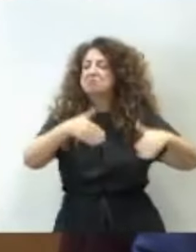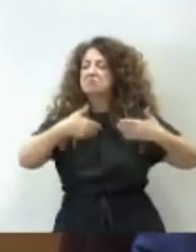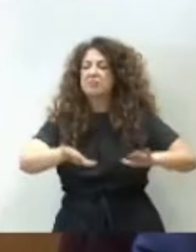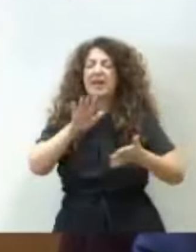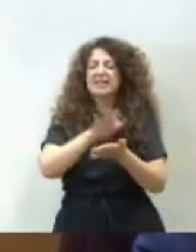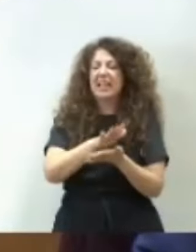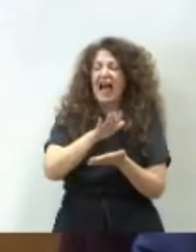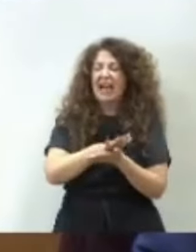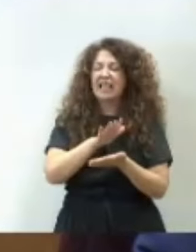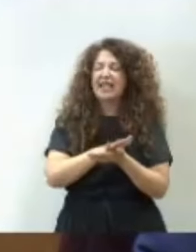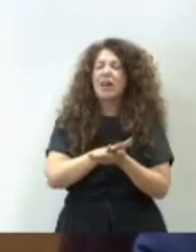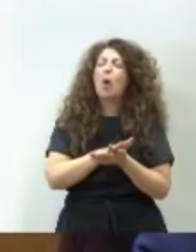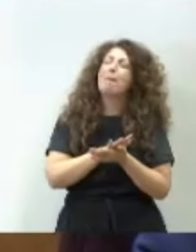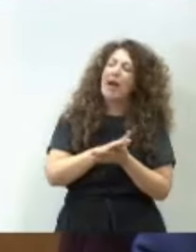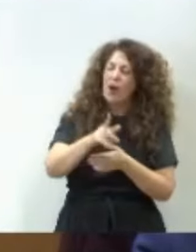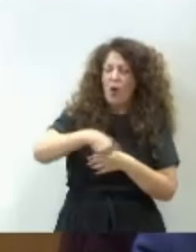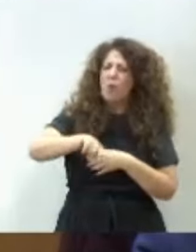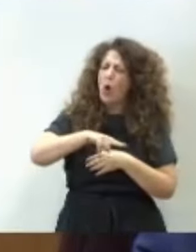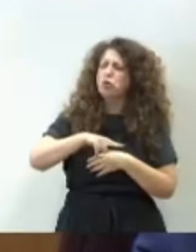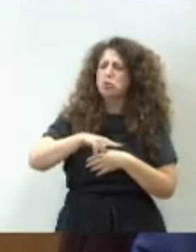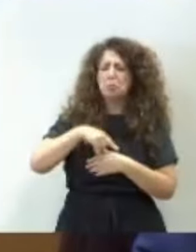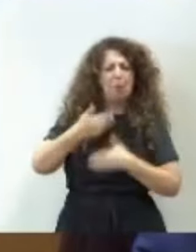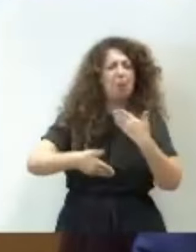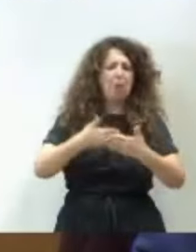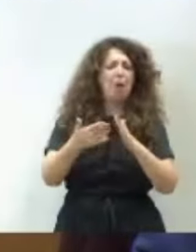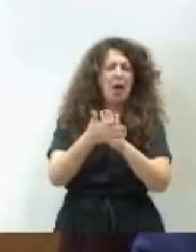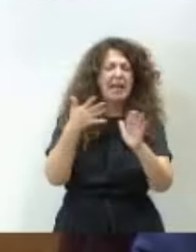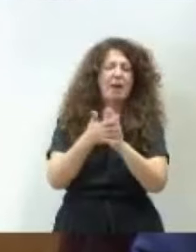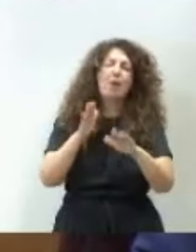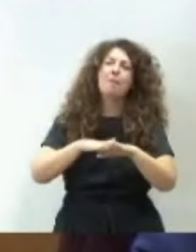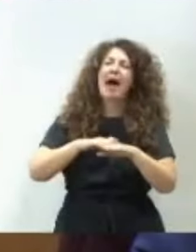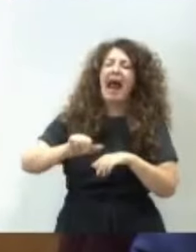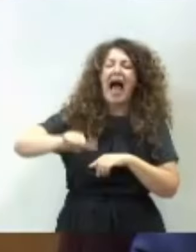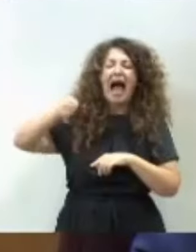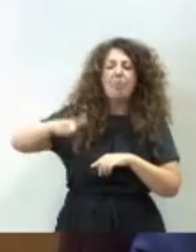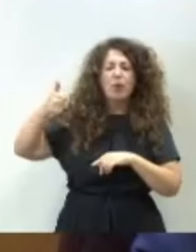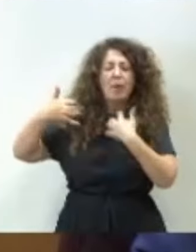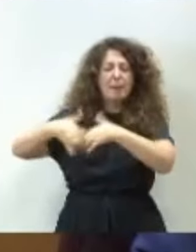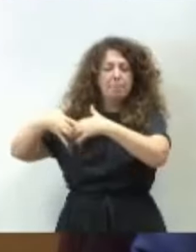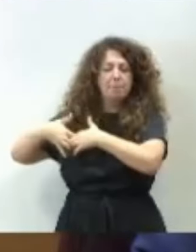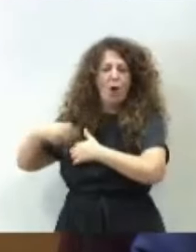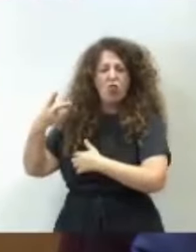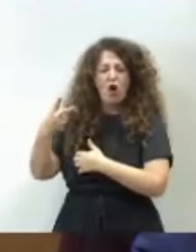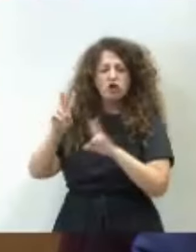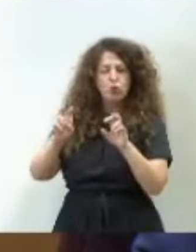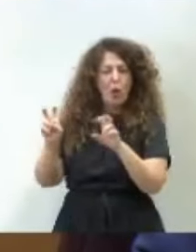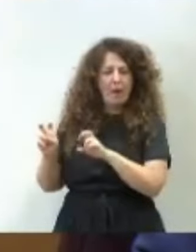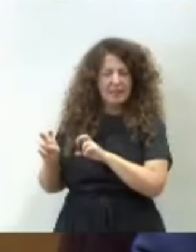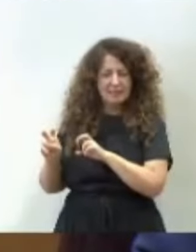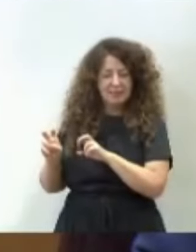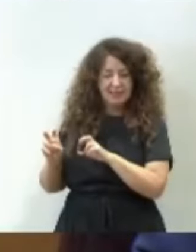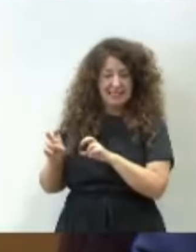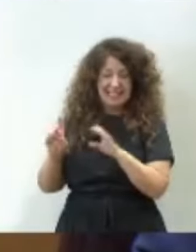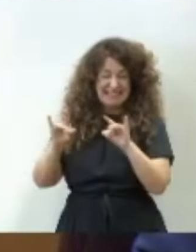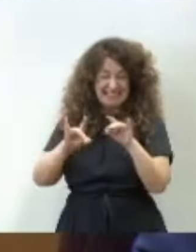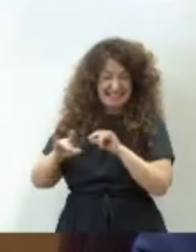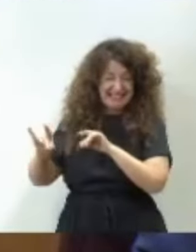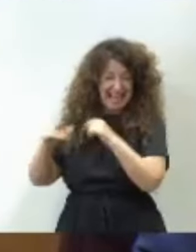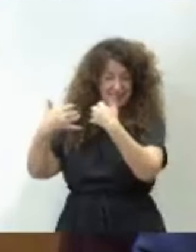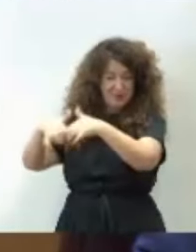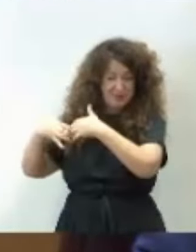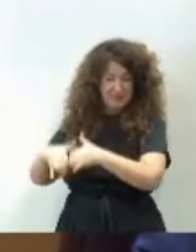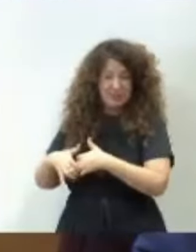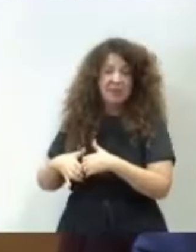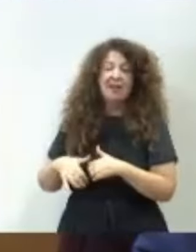estado ustedes ágiles, señora Rivera, se lo reconozco, ha sido para aprobar dos nuevas desaladoras este verano. Creo que porque serán la